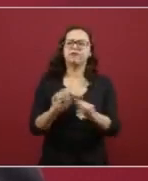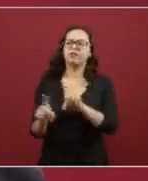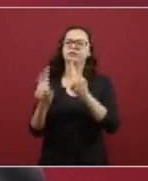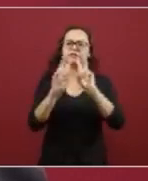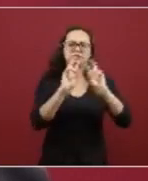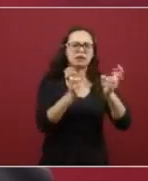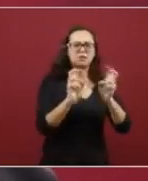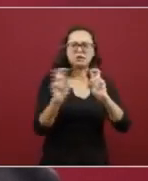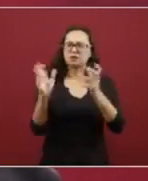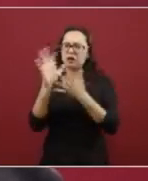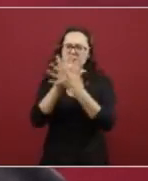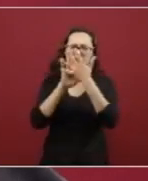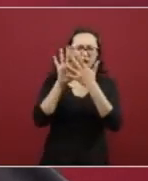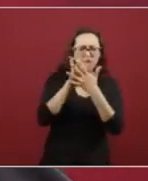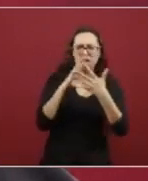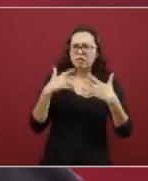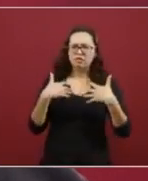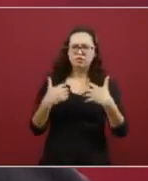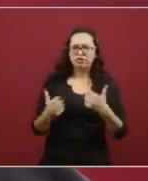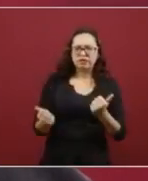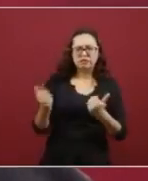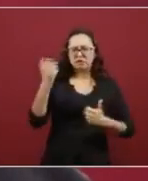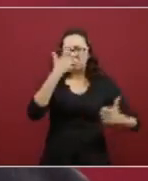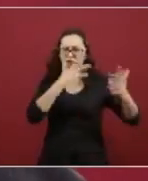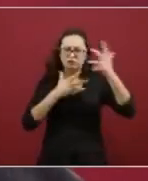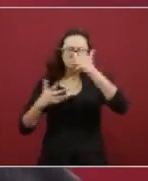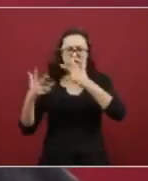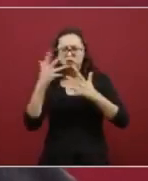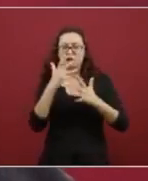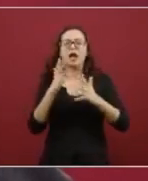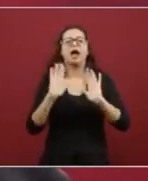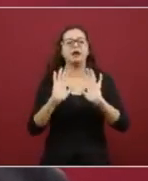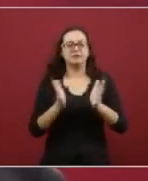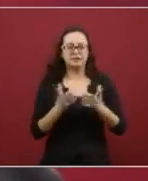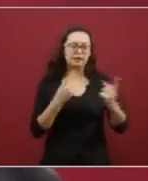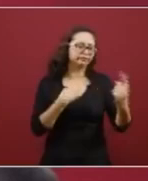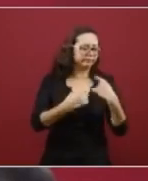habían algunos malentendidos. Nosotros